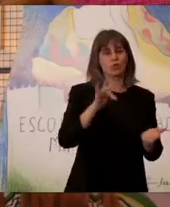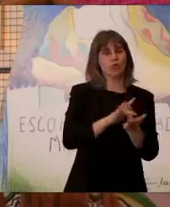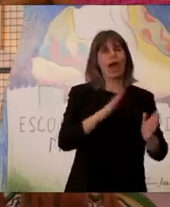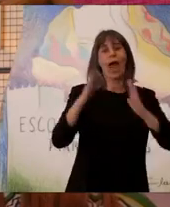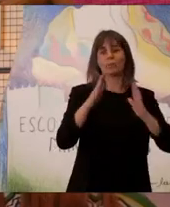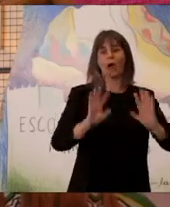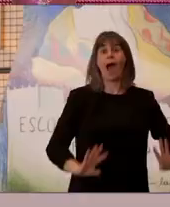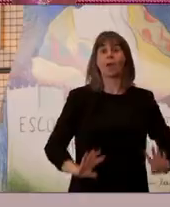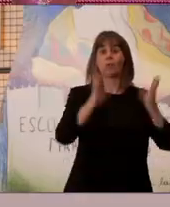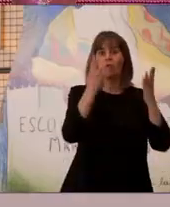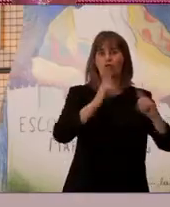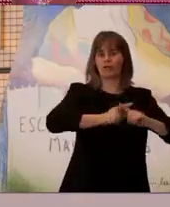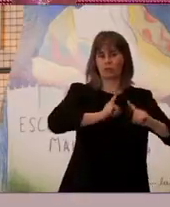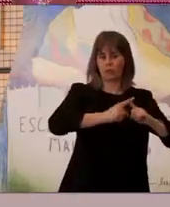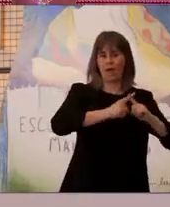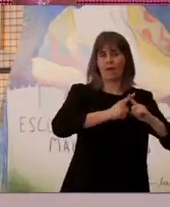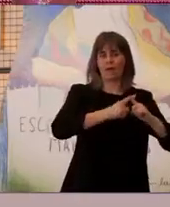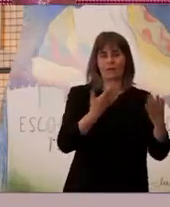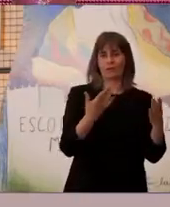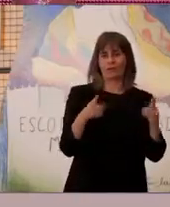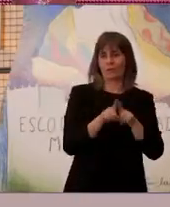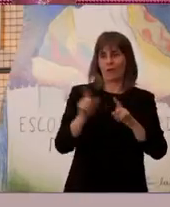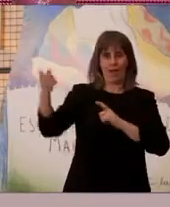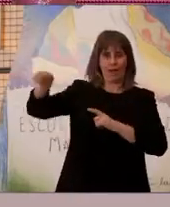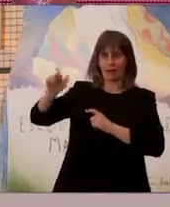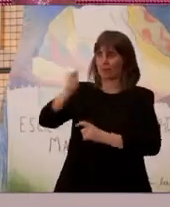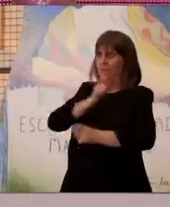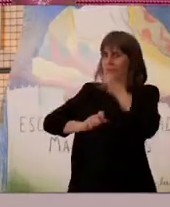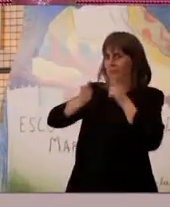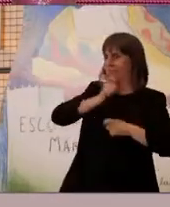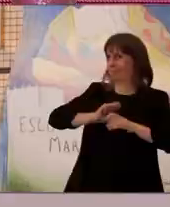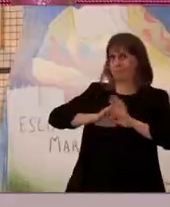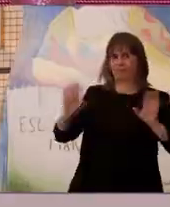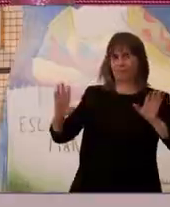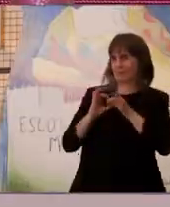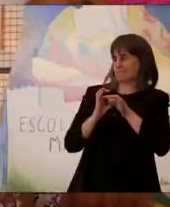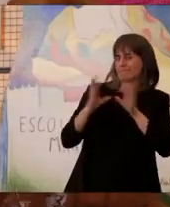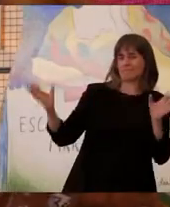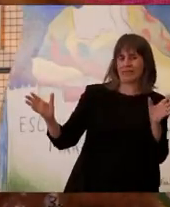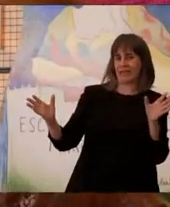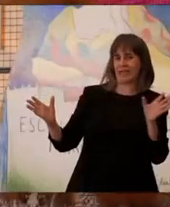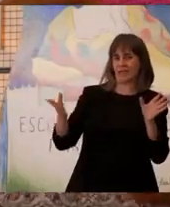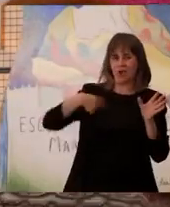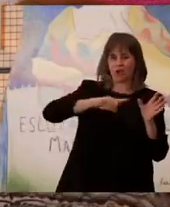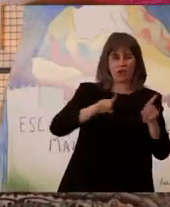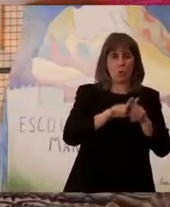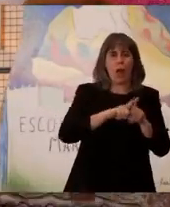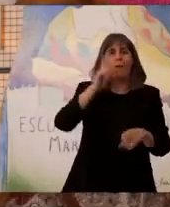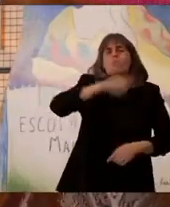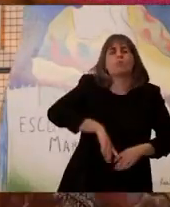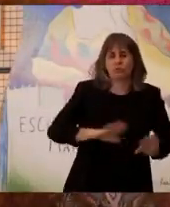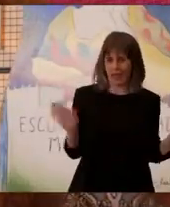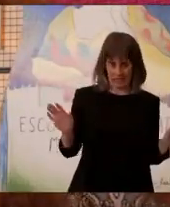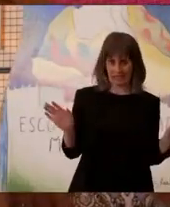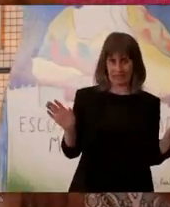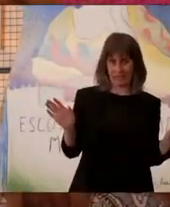con lo cual vaya nos insultaron para ellas éramos unas directamente porque